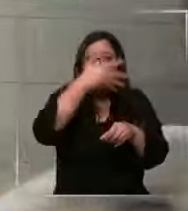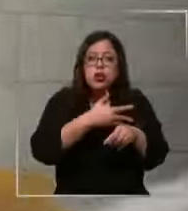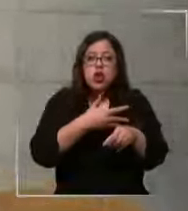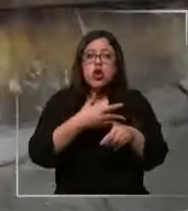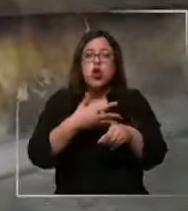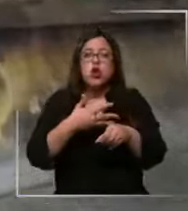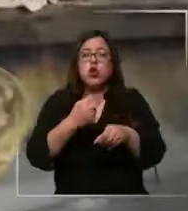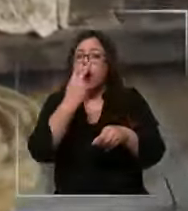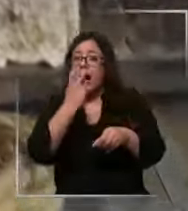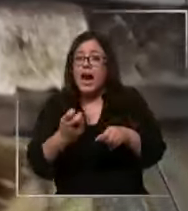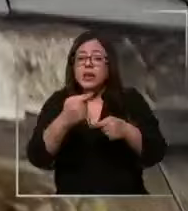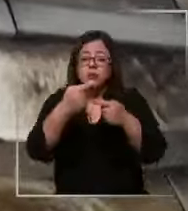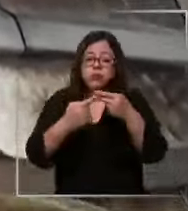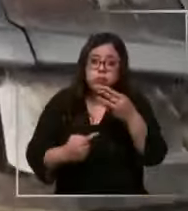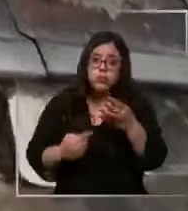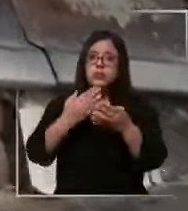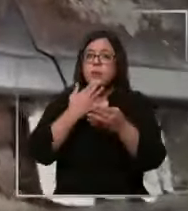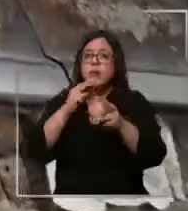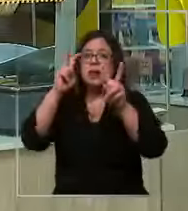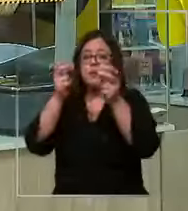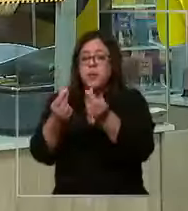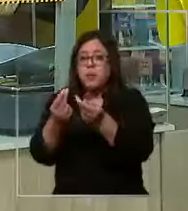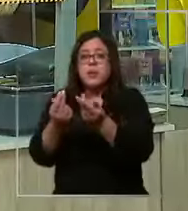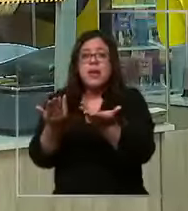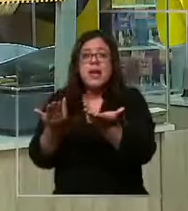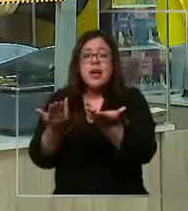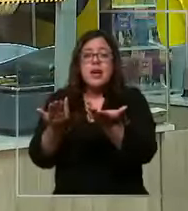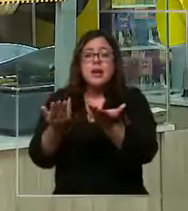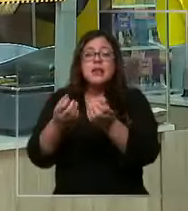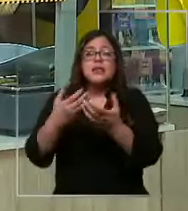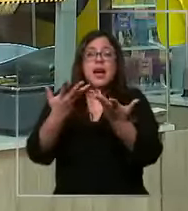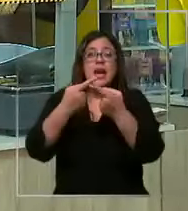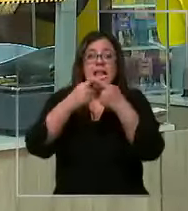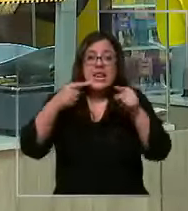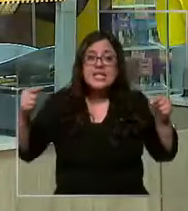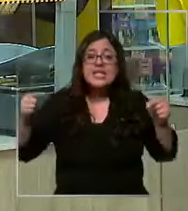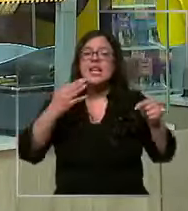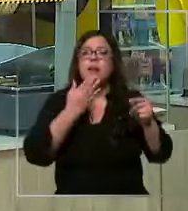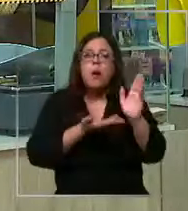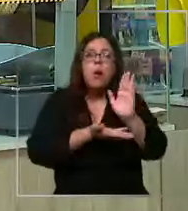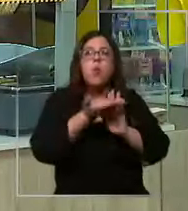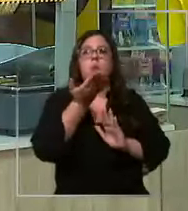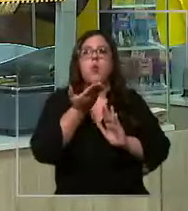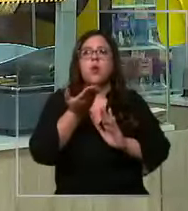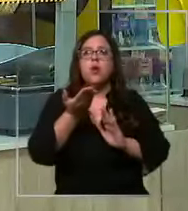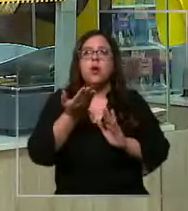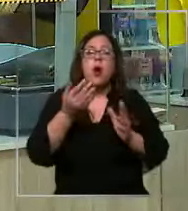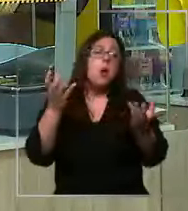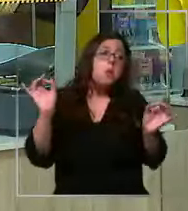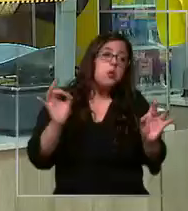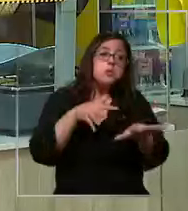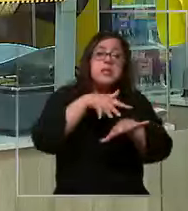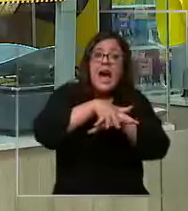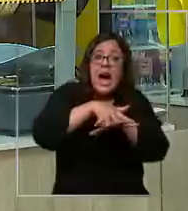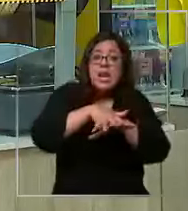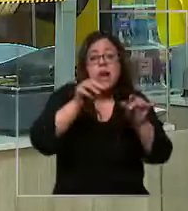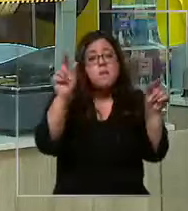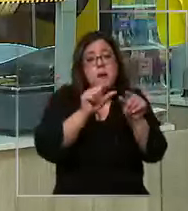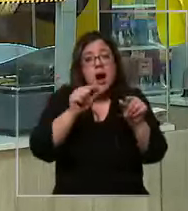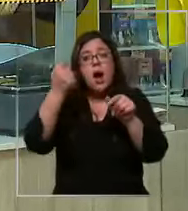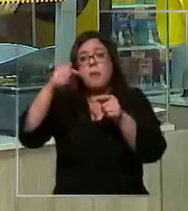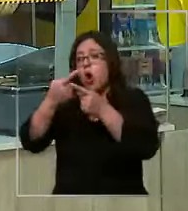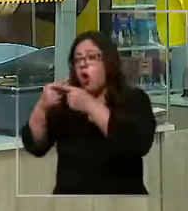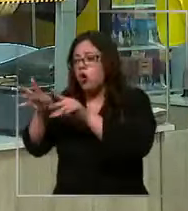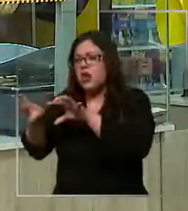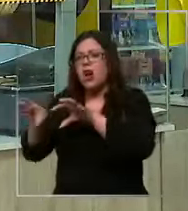la electricidad. Ya, todas las maquinarias, el repuesto, todo ha subido por efecto dólar. O sea, en el fondo, la harina quizás bajó un poco, pero otros insumos bajaron